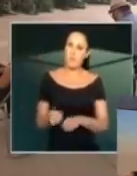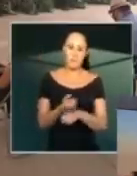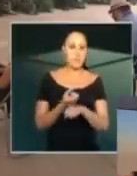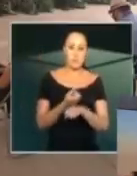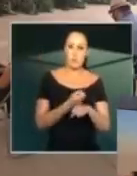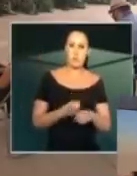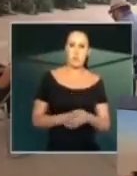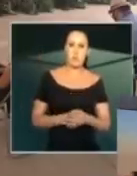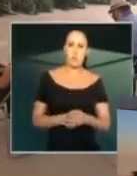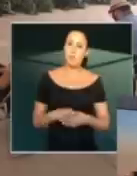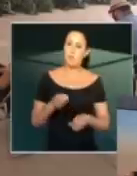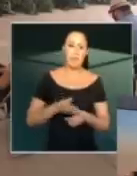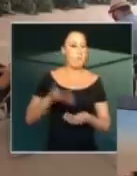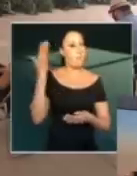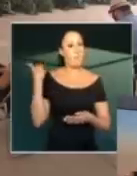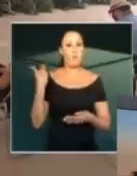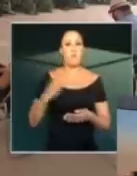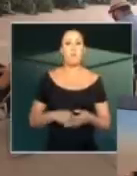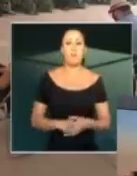del europeo.